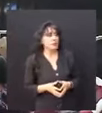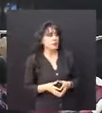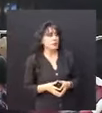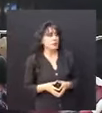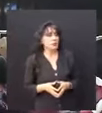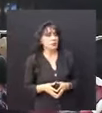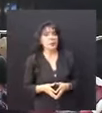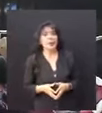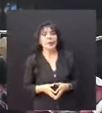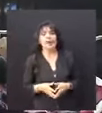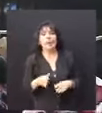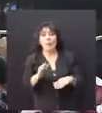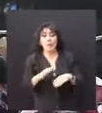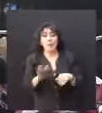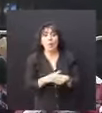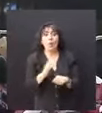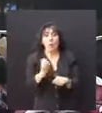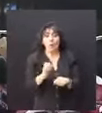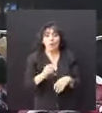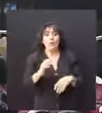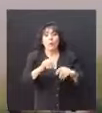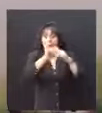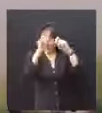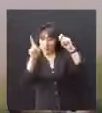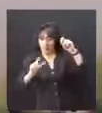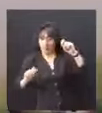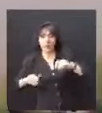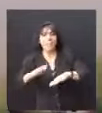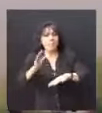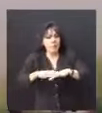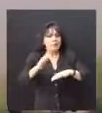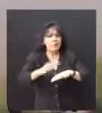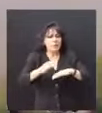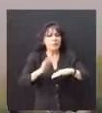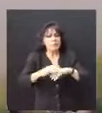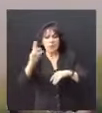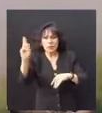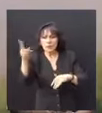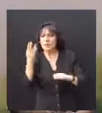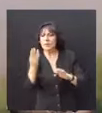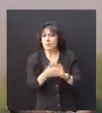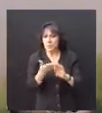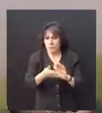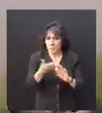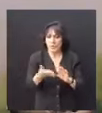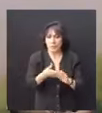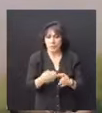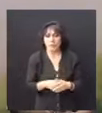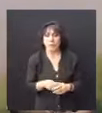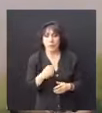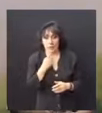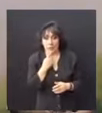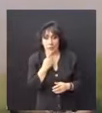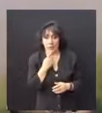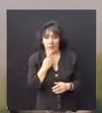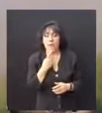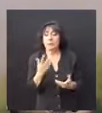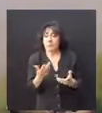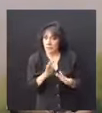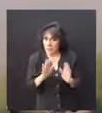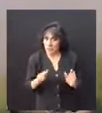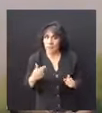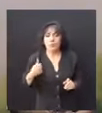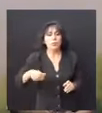más universidades en todo el país. El presidente ya lo hizo, pero vamos por más. ¿Qué